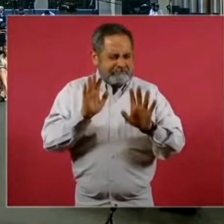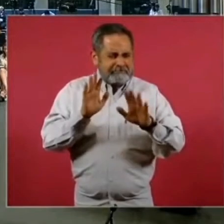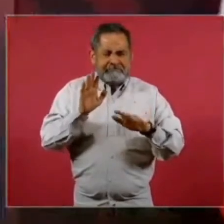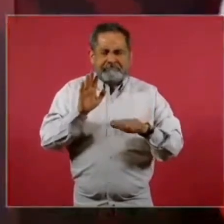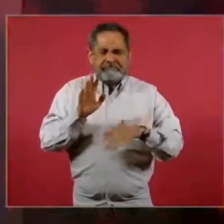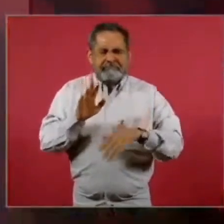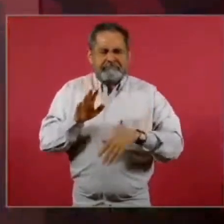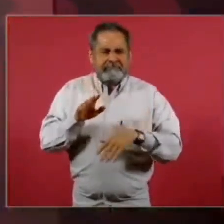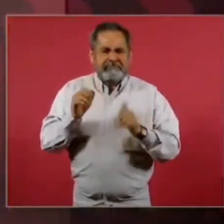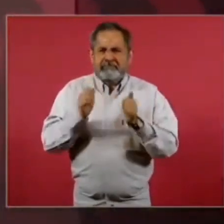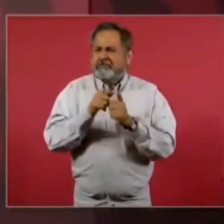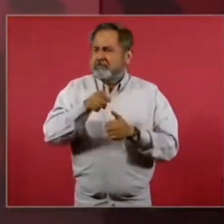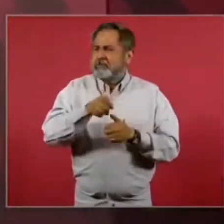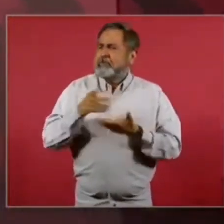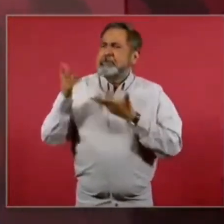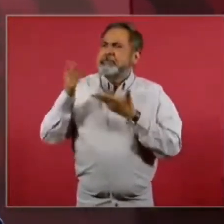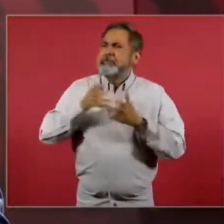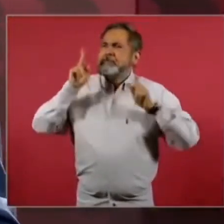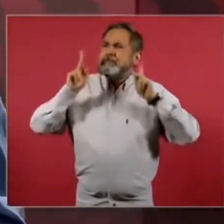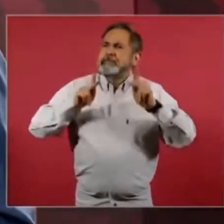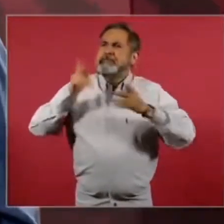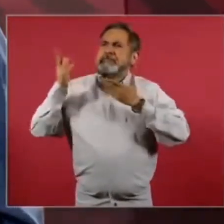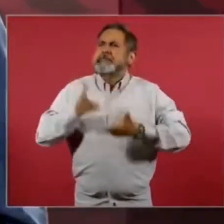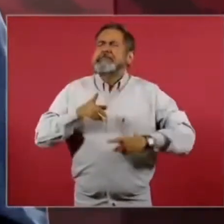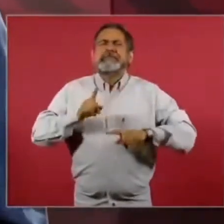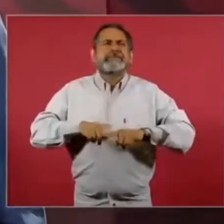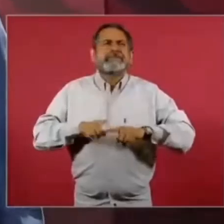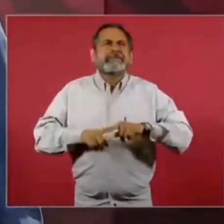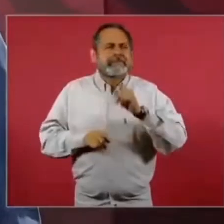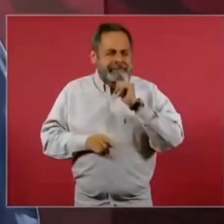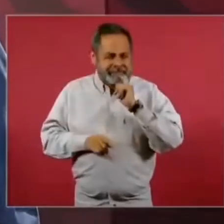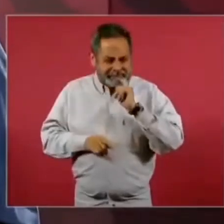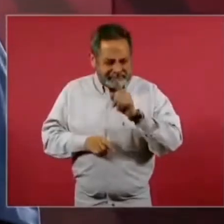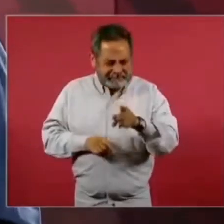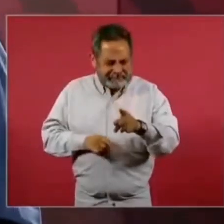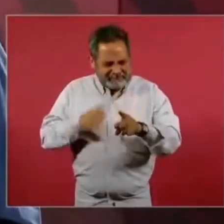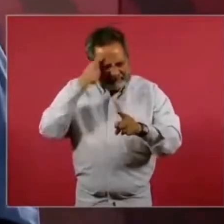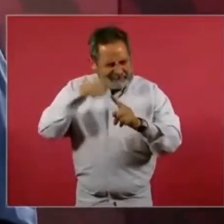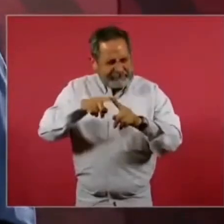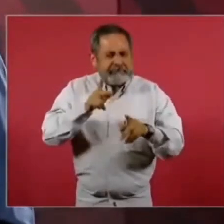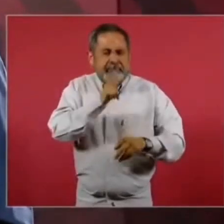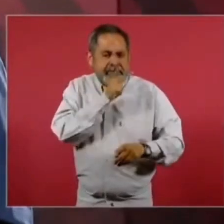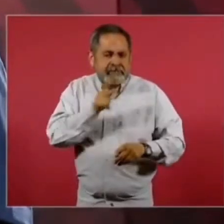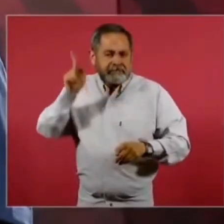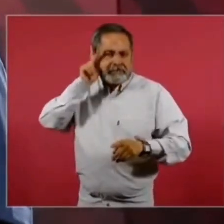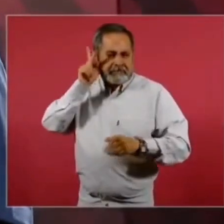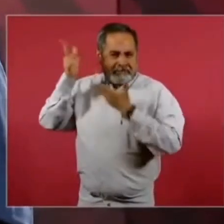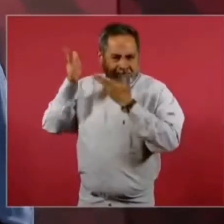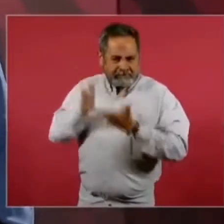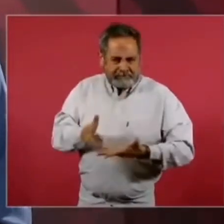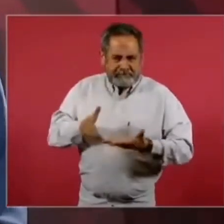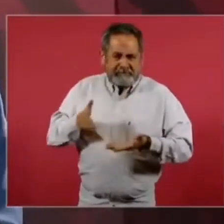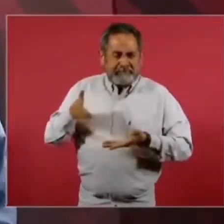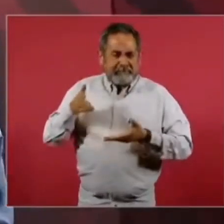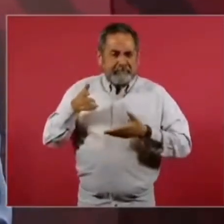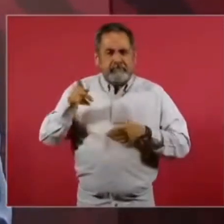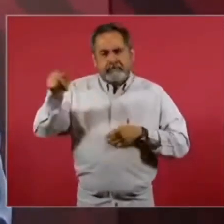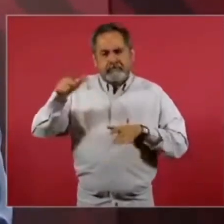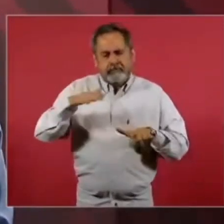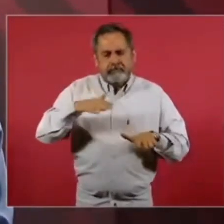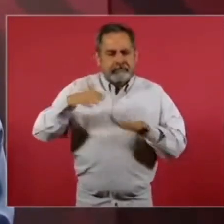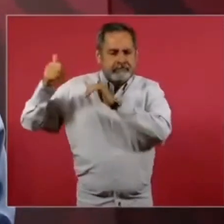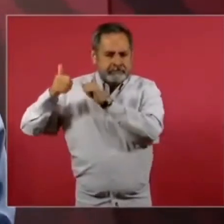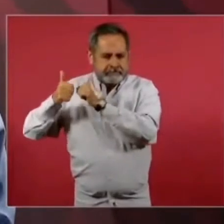con motivo de la visita de de un papa que está